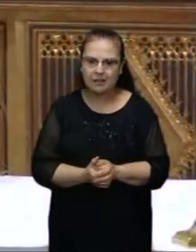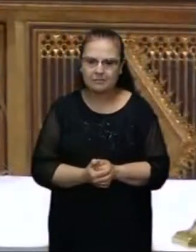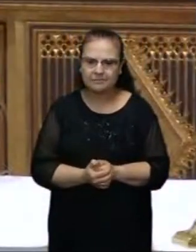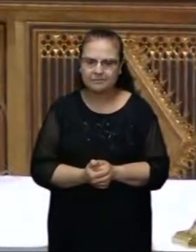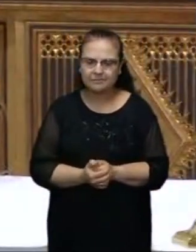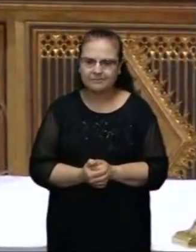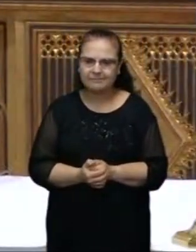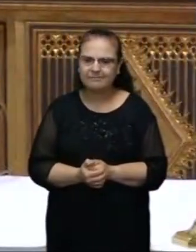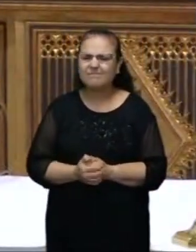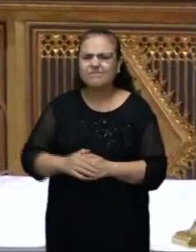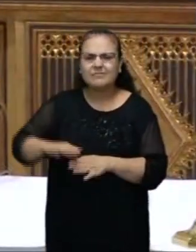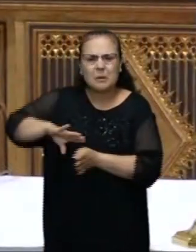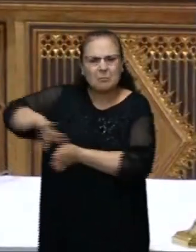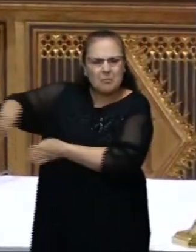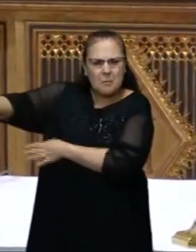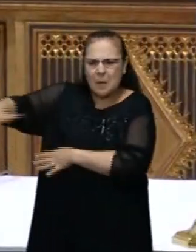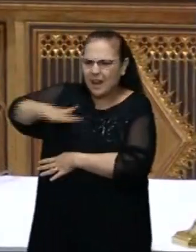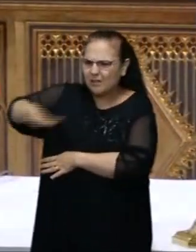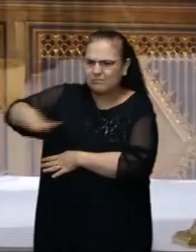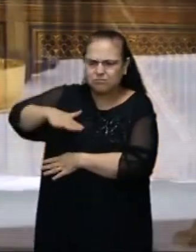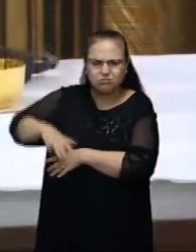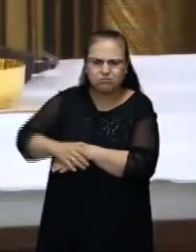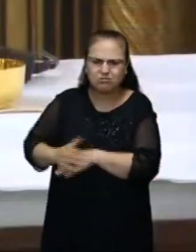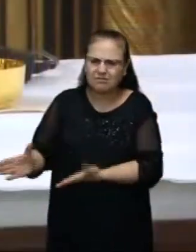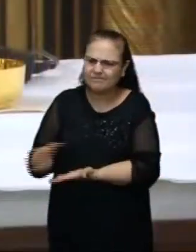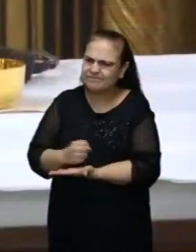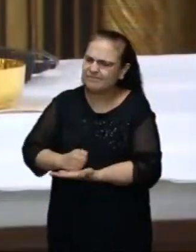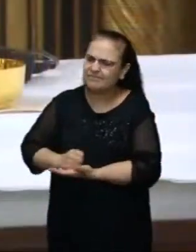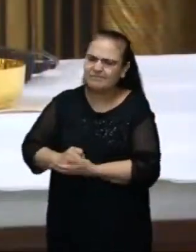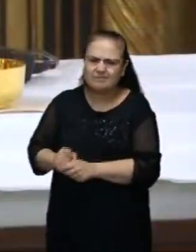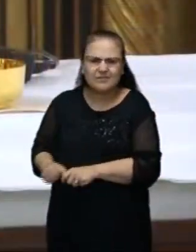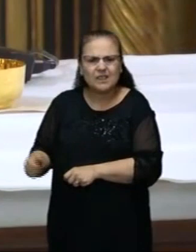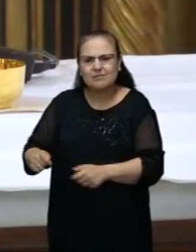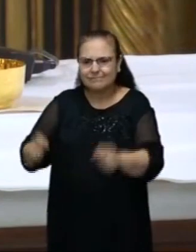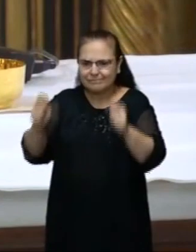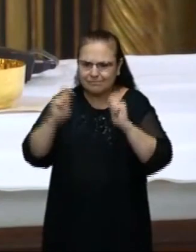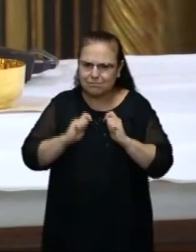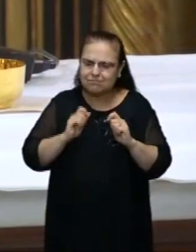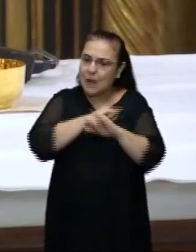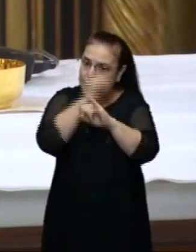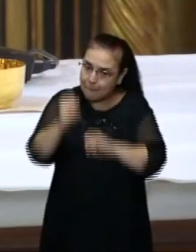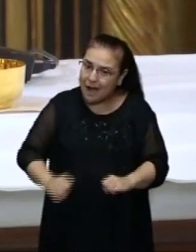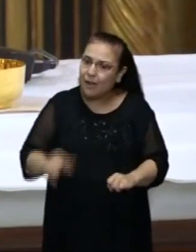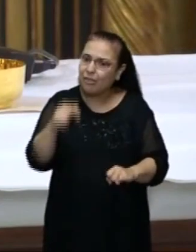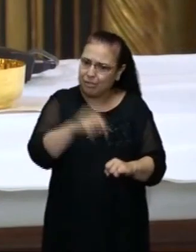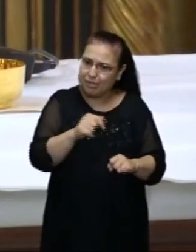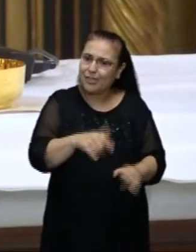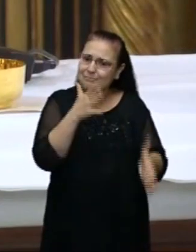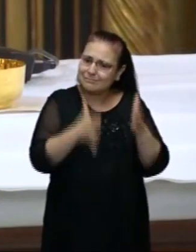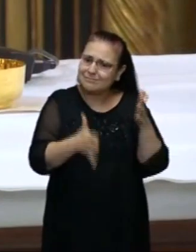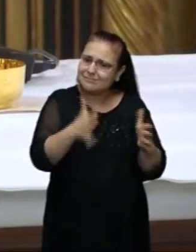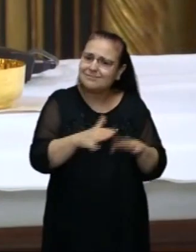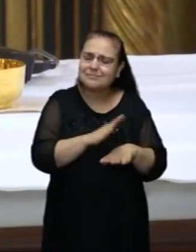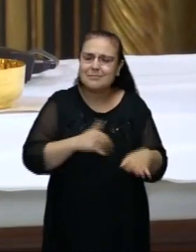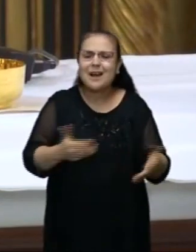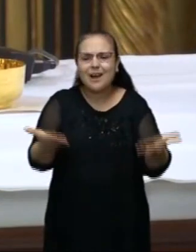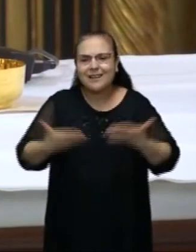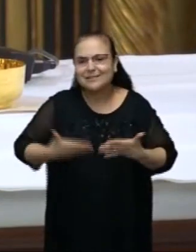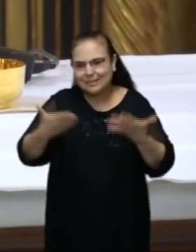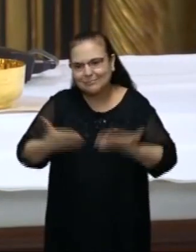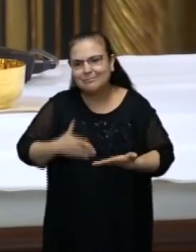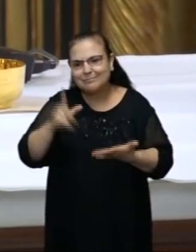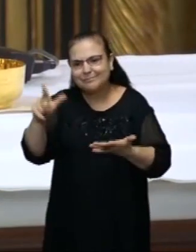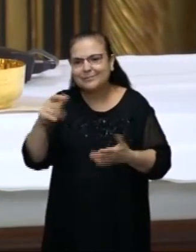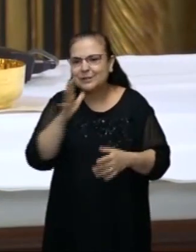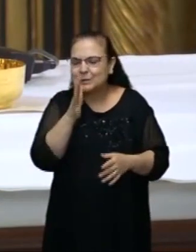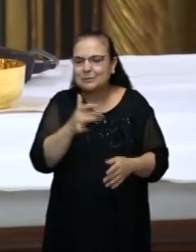mal. Líbranos, Señor, de todos los males y concédenos la paz en nuestros días, para que,